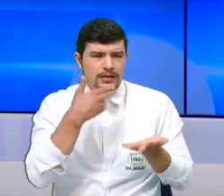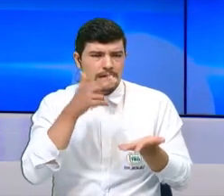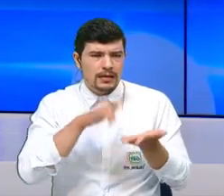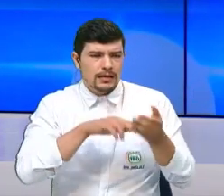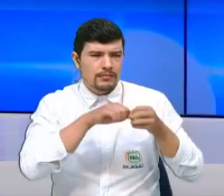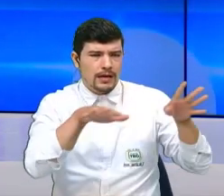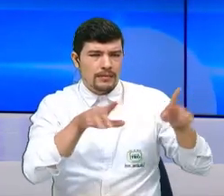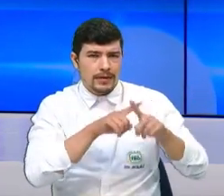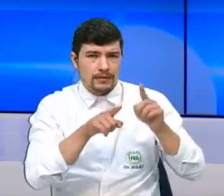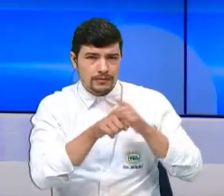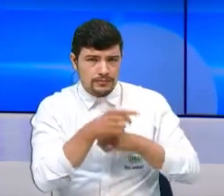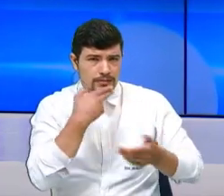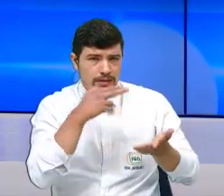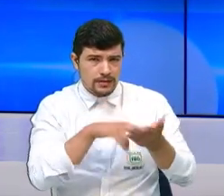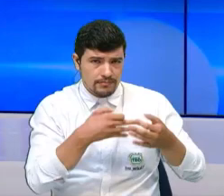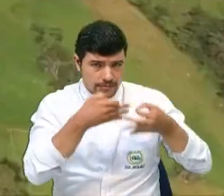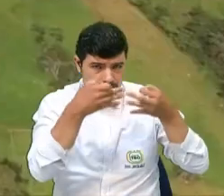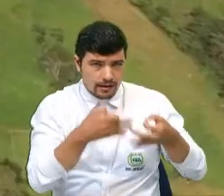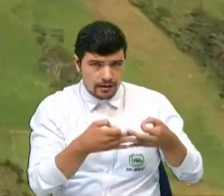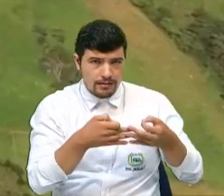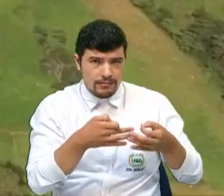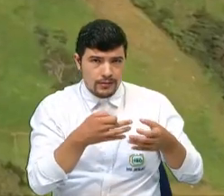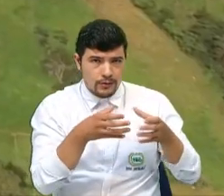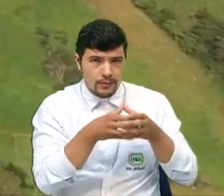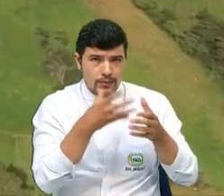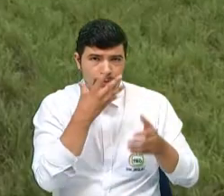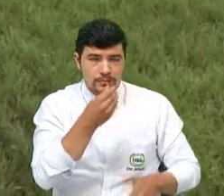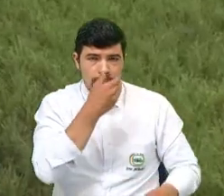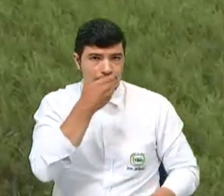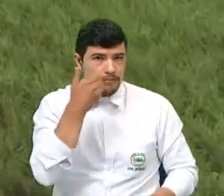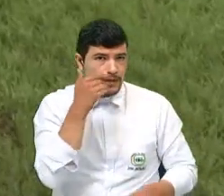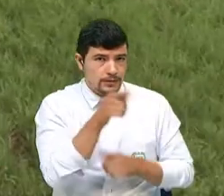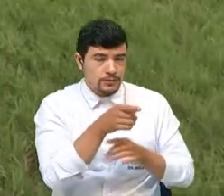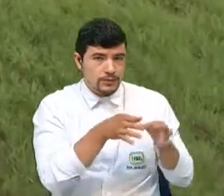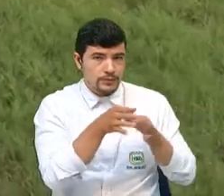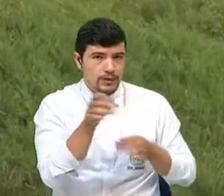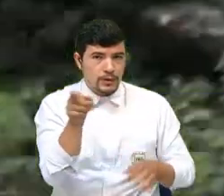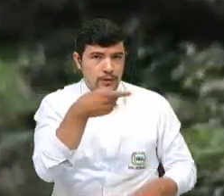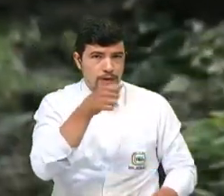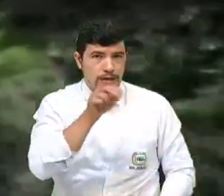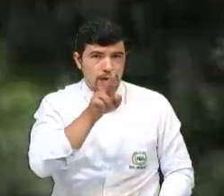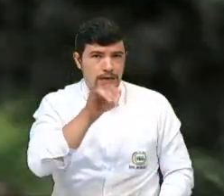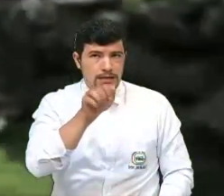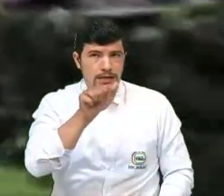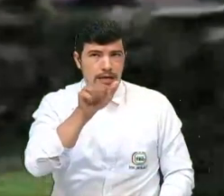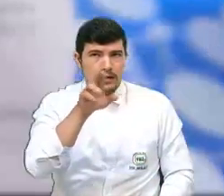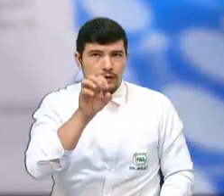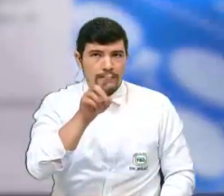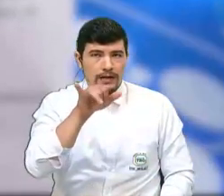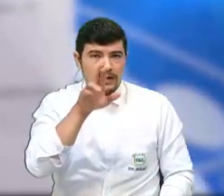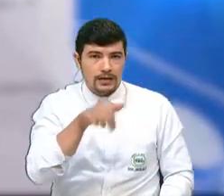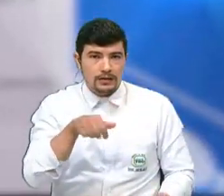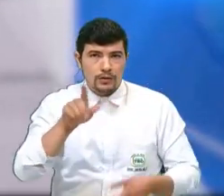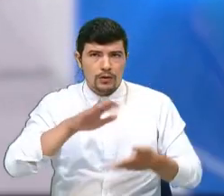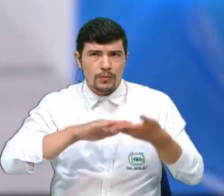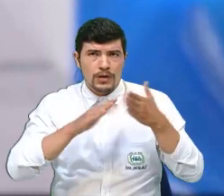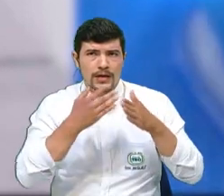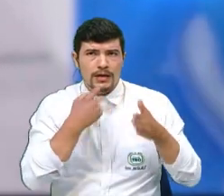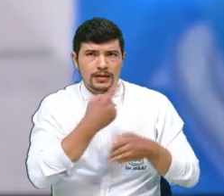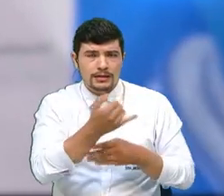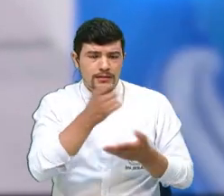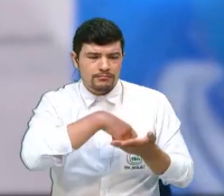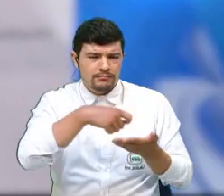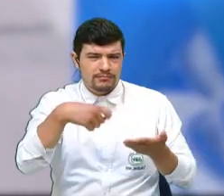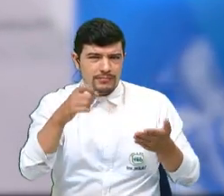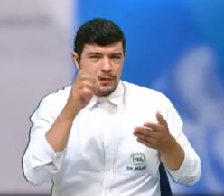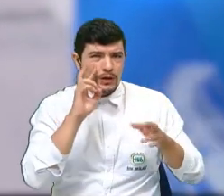no tienen ninguna veracidad. Especialmente en García Rovira, en los últimos días, la comunidad ha denunciado una serie de panfletos firmados